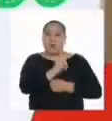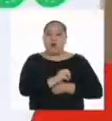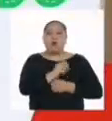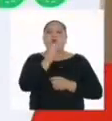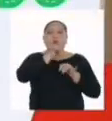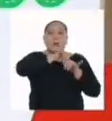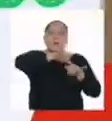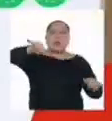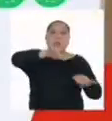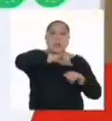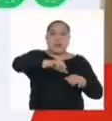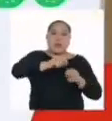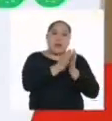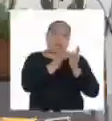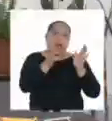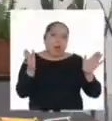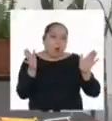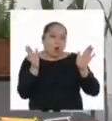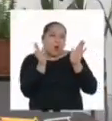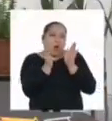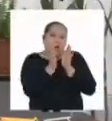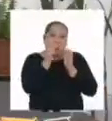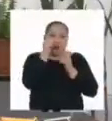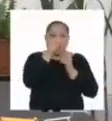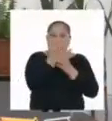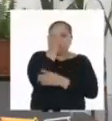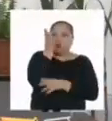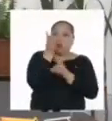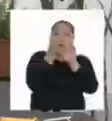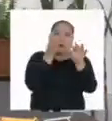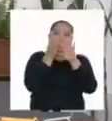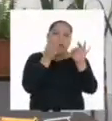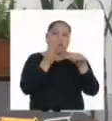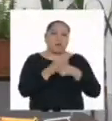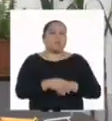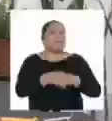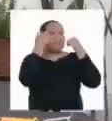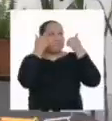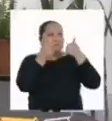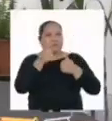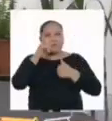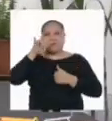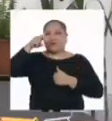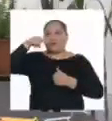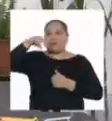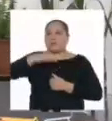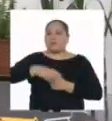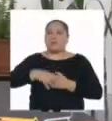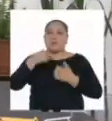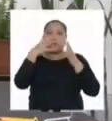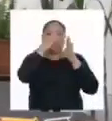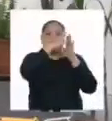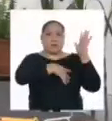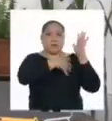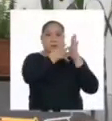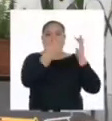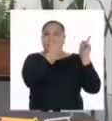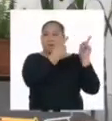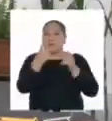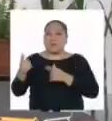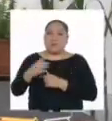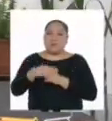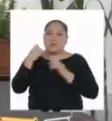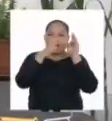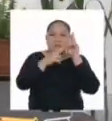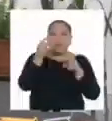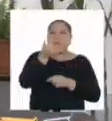el ancho de cada una de las hojas en la planta. Exacto, muy bien, Yanira. Ahora que ya tenemos esta tabla lista, podemos revisar lo